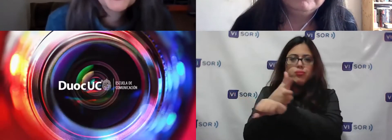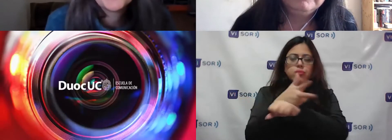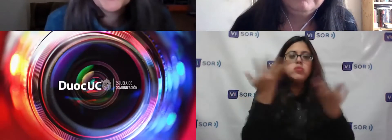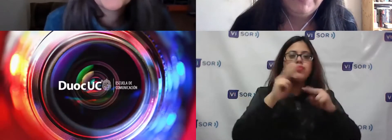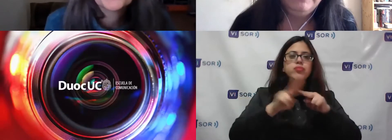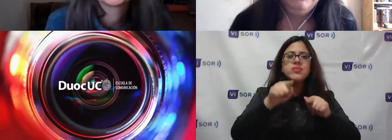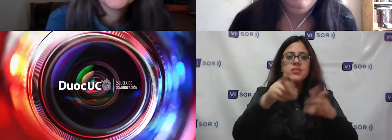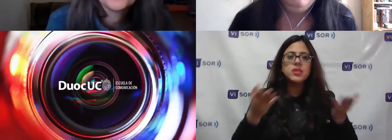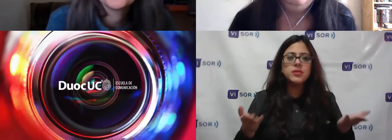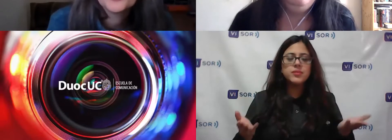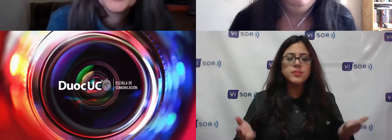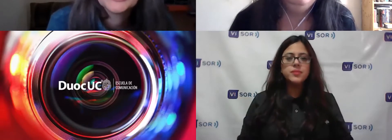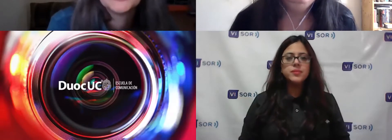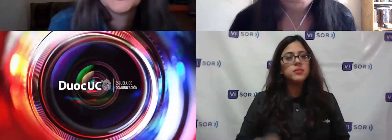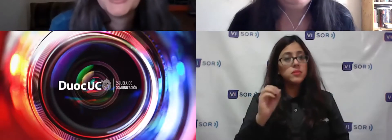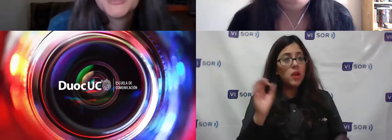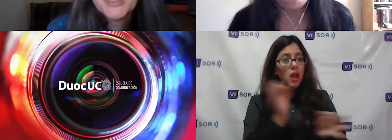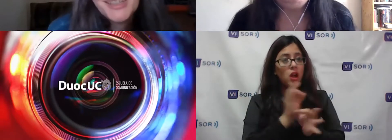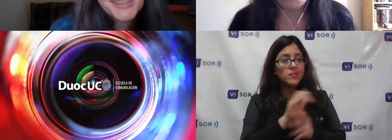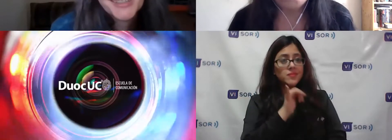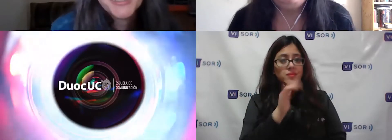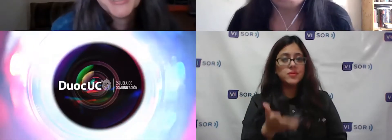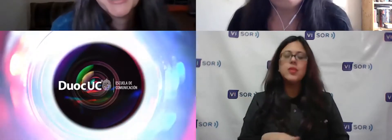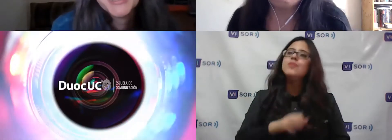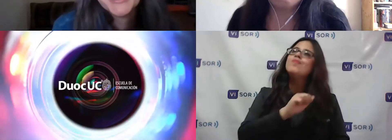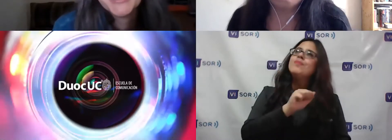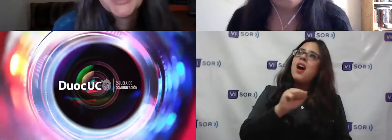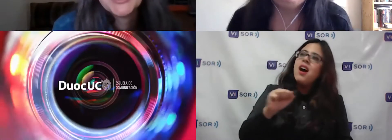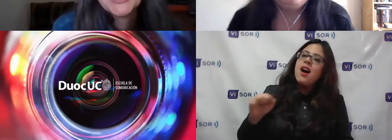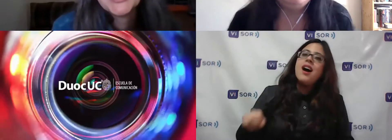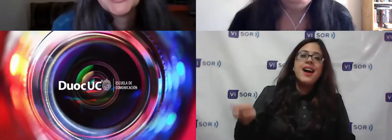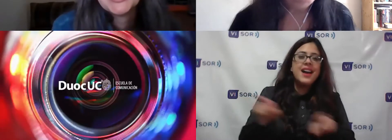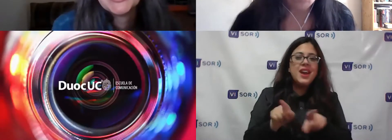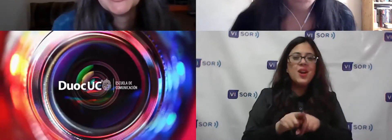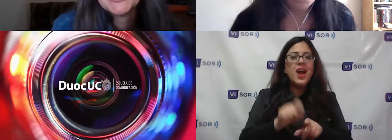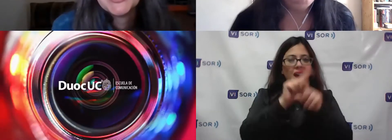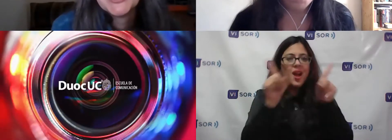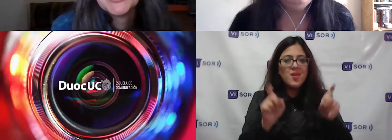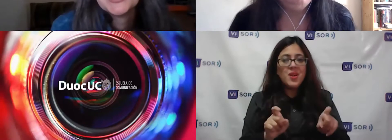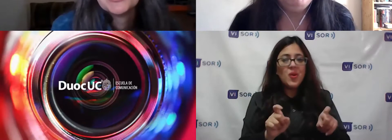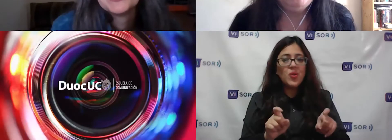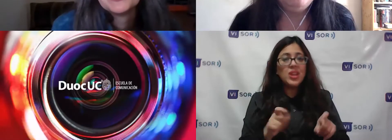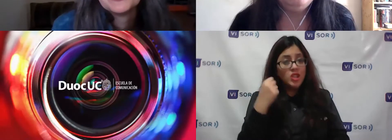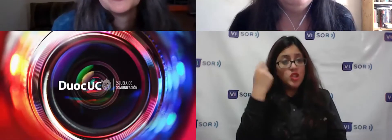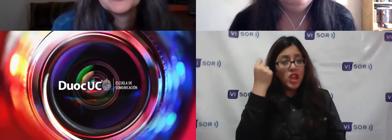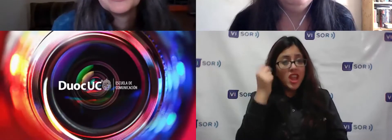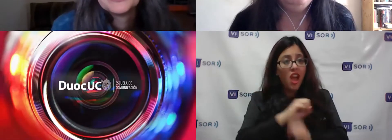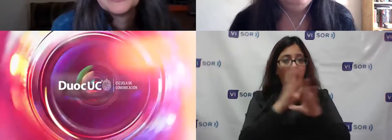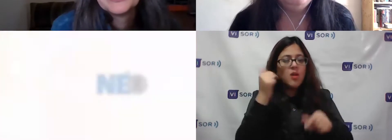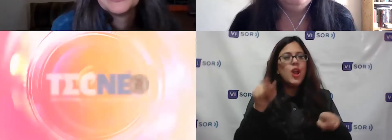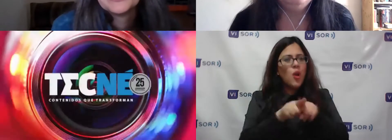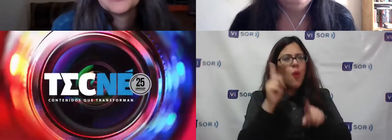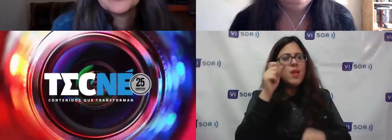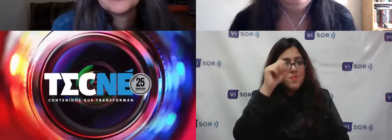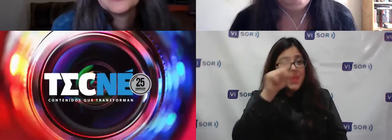un consejo no es componer una pregunta así delante perfecta es una pregunta compleja digo